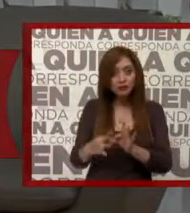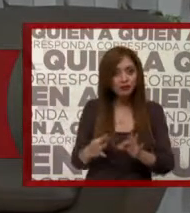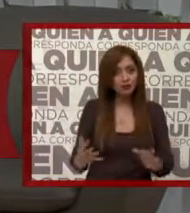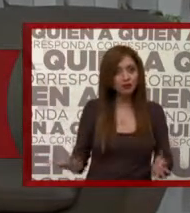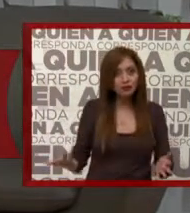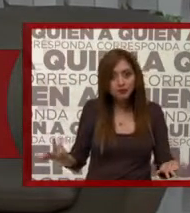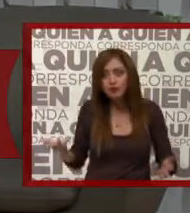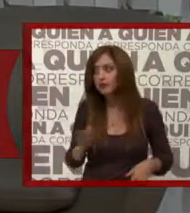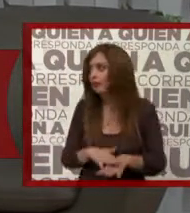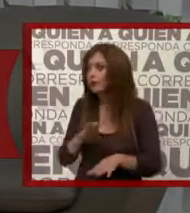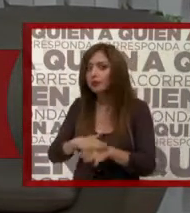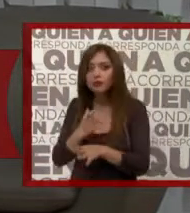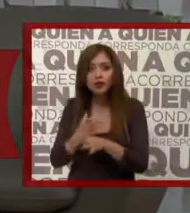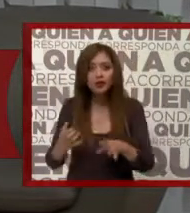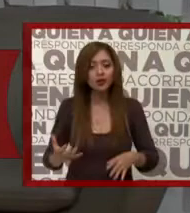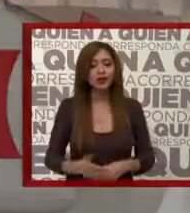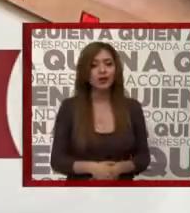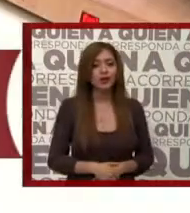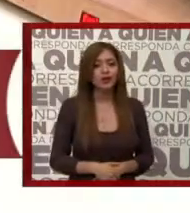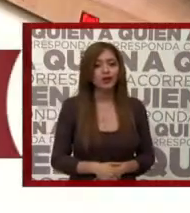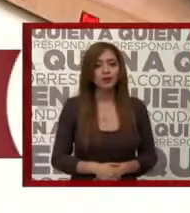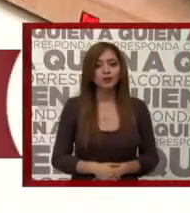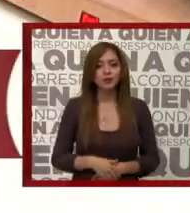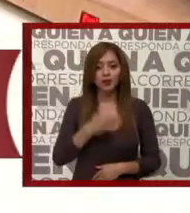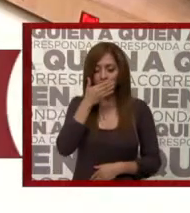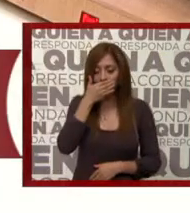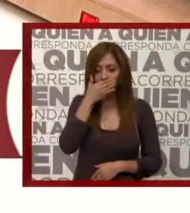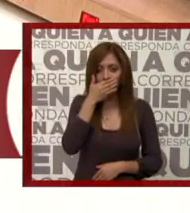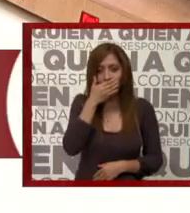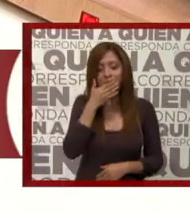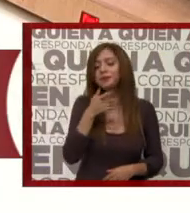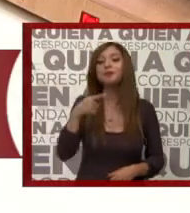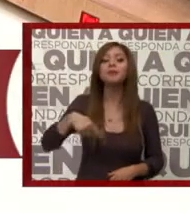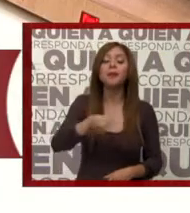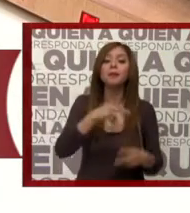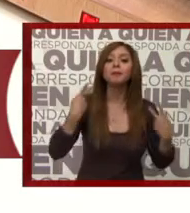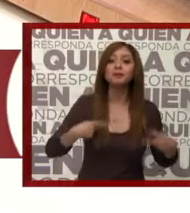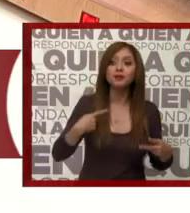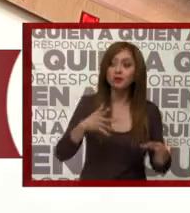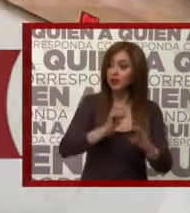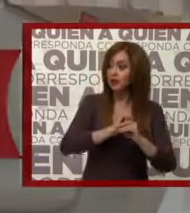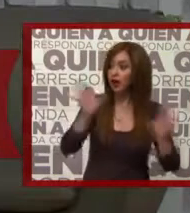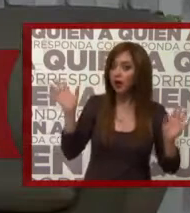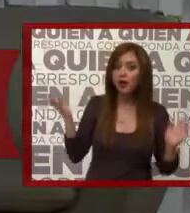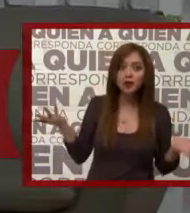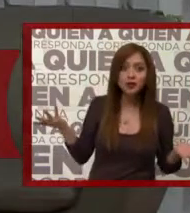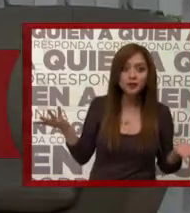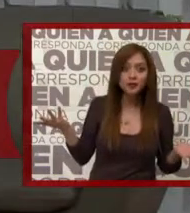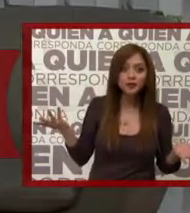¿qué quiere más regalos? Estás poniéndolo chueco. No, ya ahí está, perfecto. ¿A todos les quedó claro?